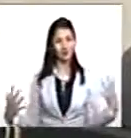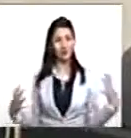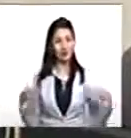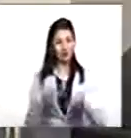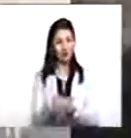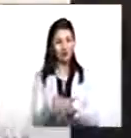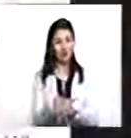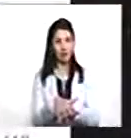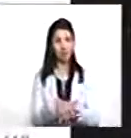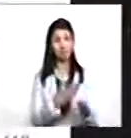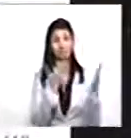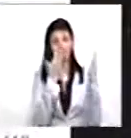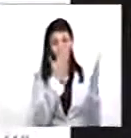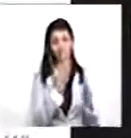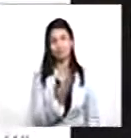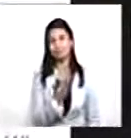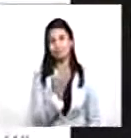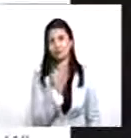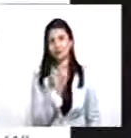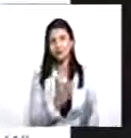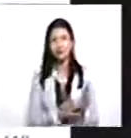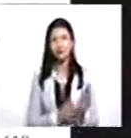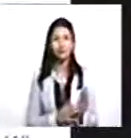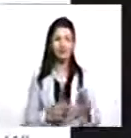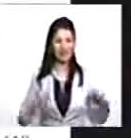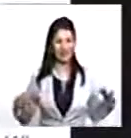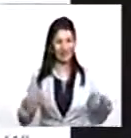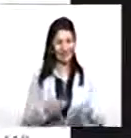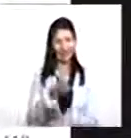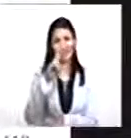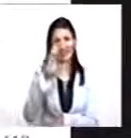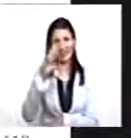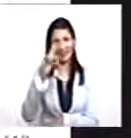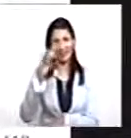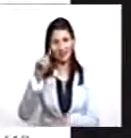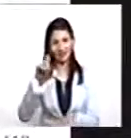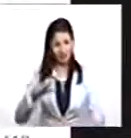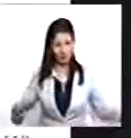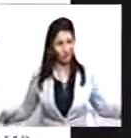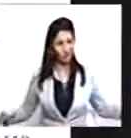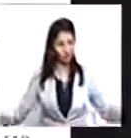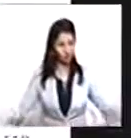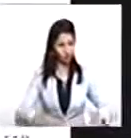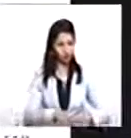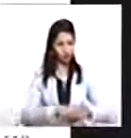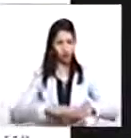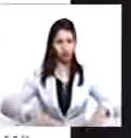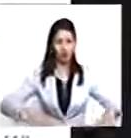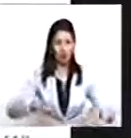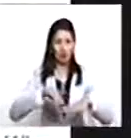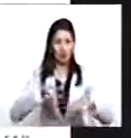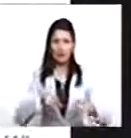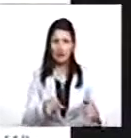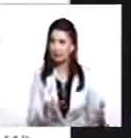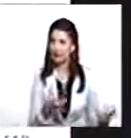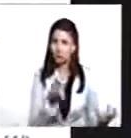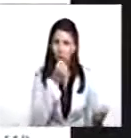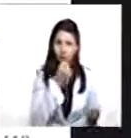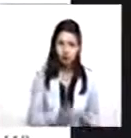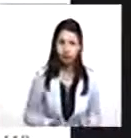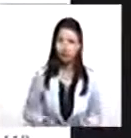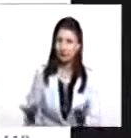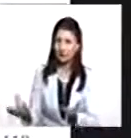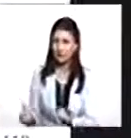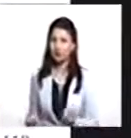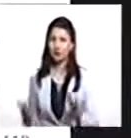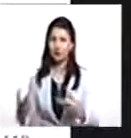presidenta. Supongamos, los cargos por uso de redes actualmente vigentes resultan insuficientes para atender los requerimientos